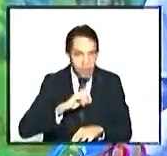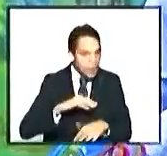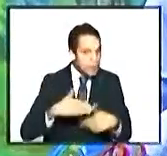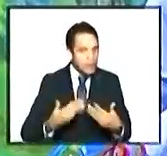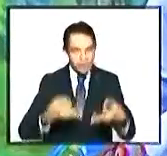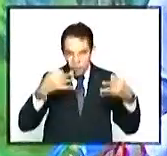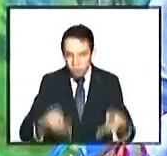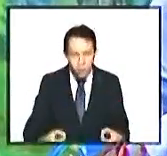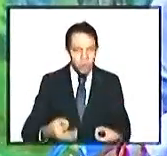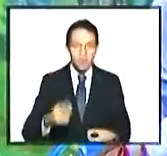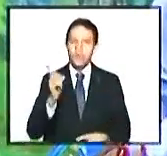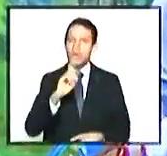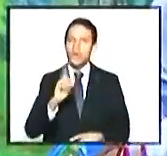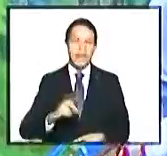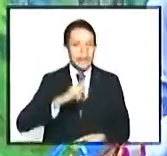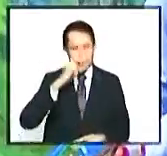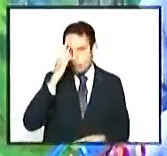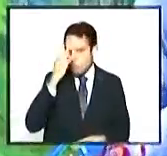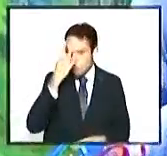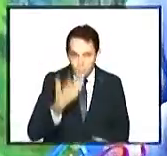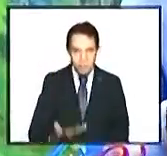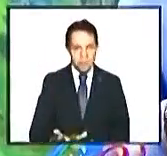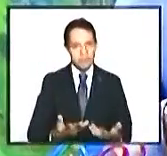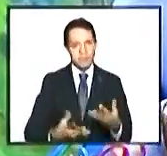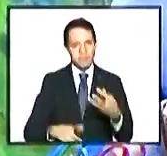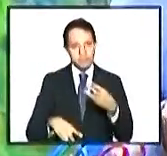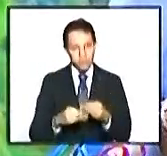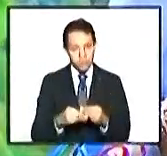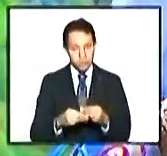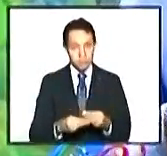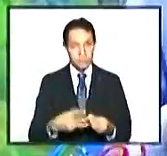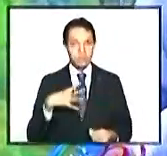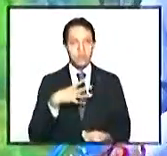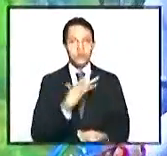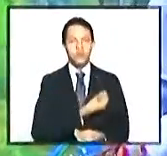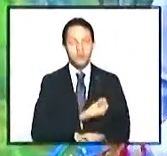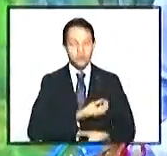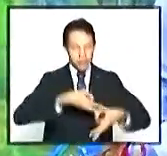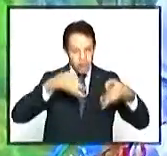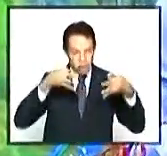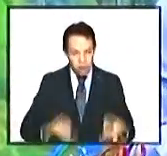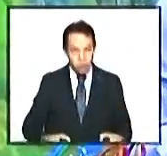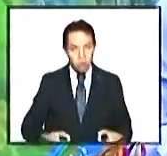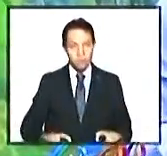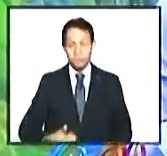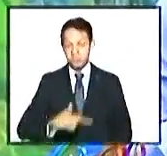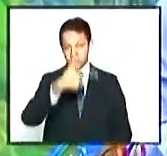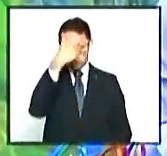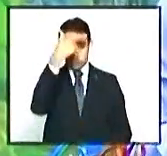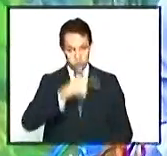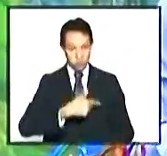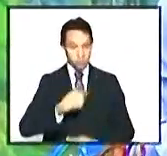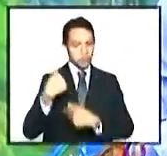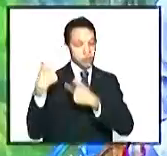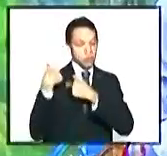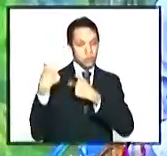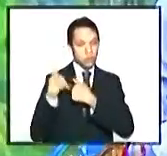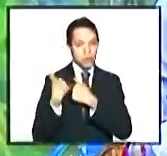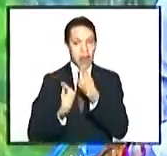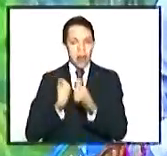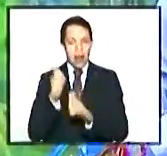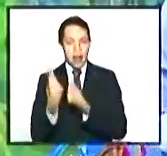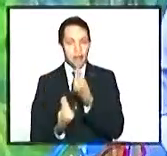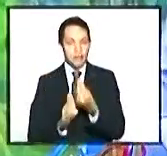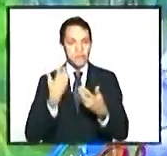este mito porque estamos equivocados. Nosotros tenemos que volvernos más serios y más responsables en el manejo de